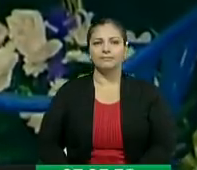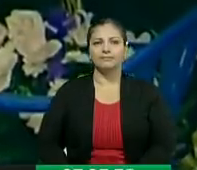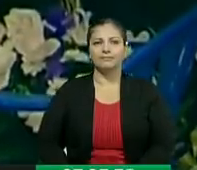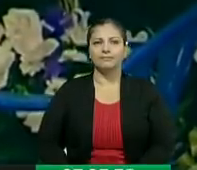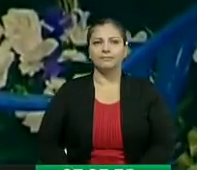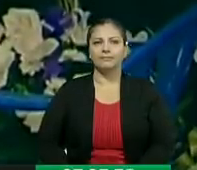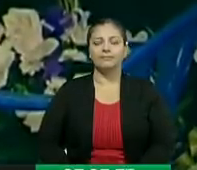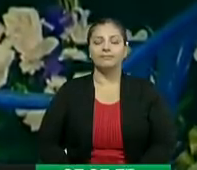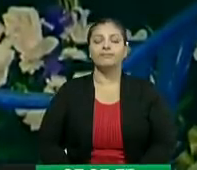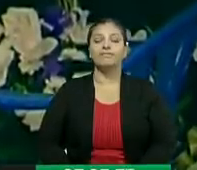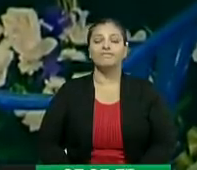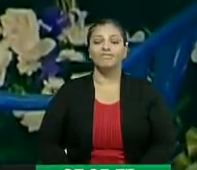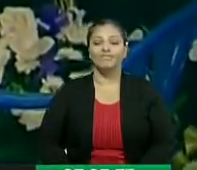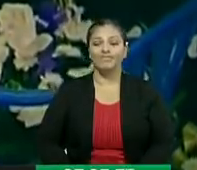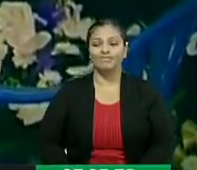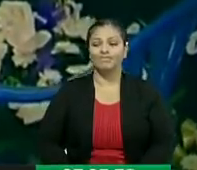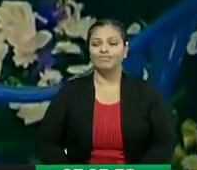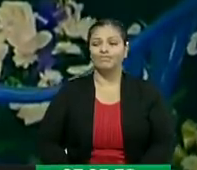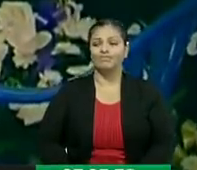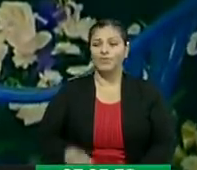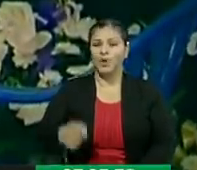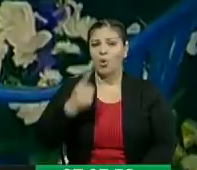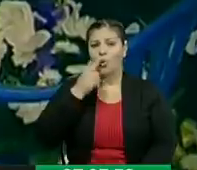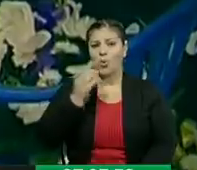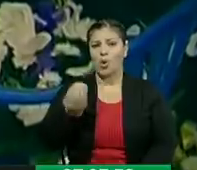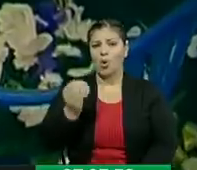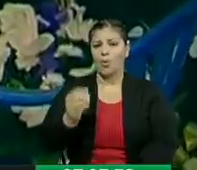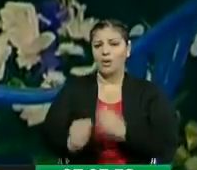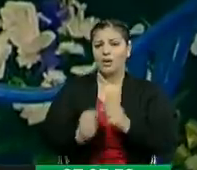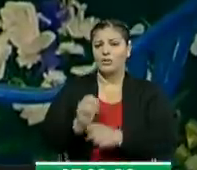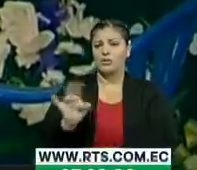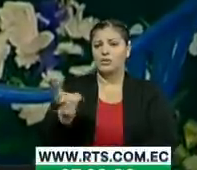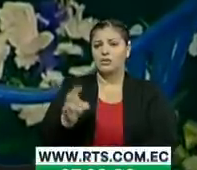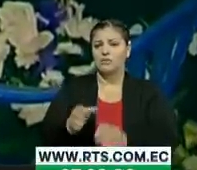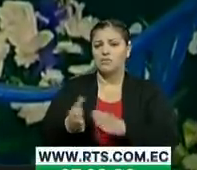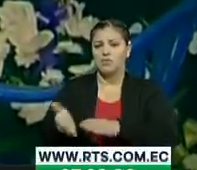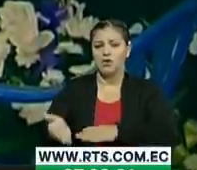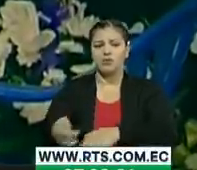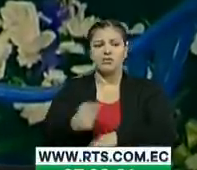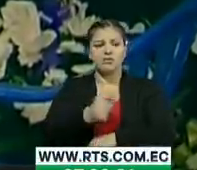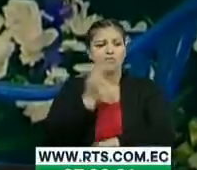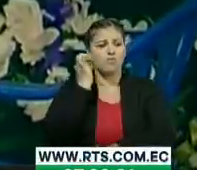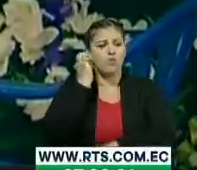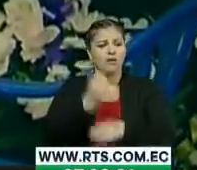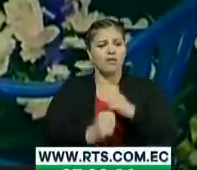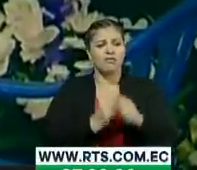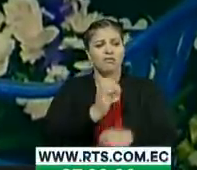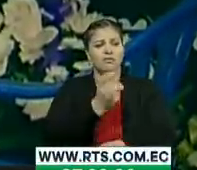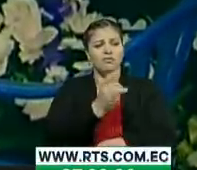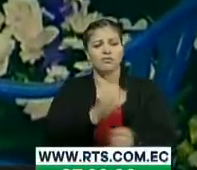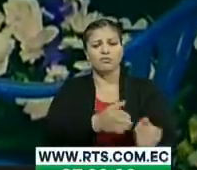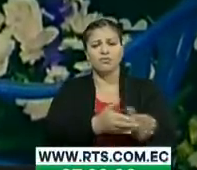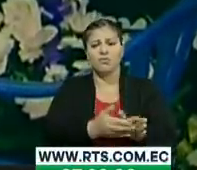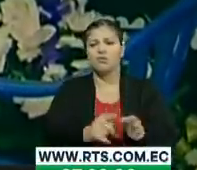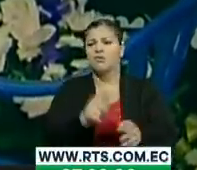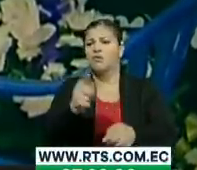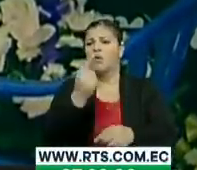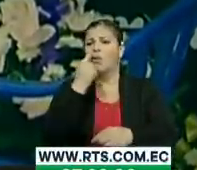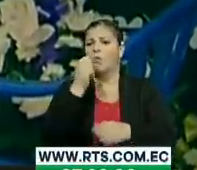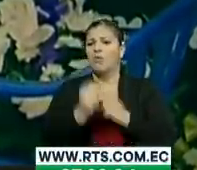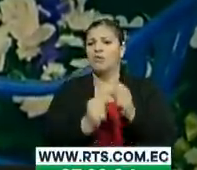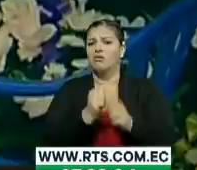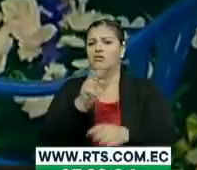Bueno, parte de las historias que pudimos conocer durante ese amplio y extenso recorrido que realizamos durante la mañana y tarde de este